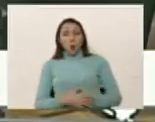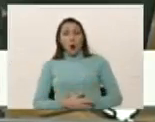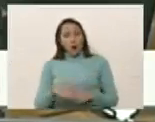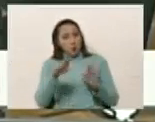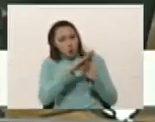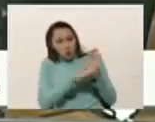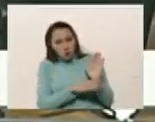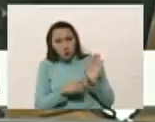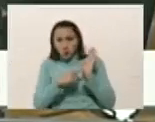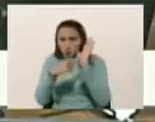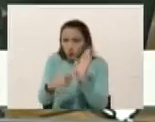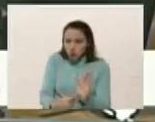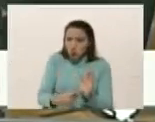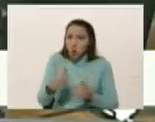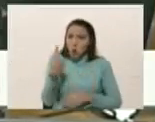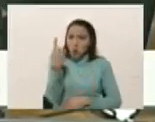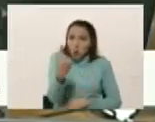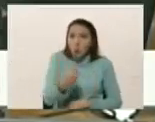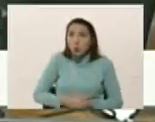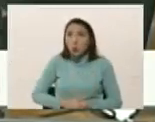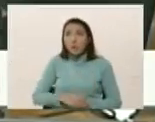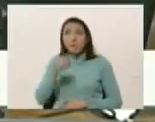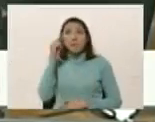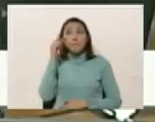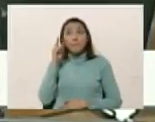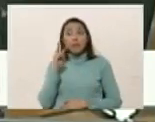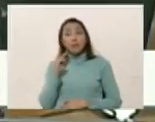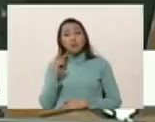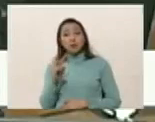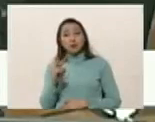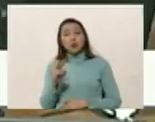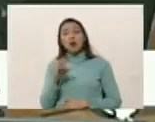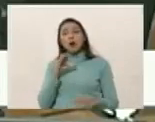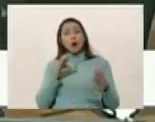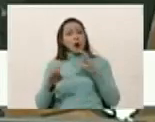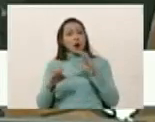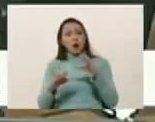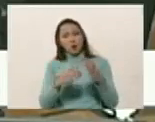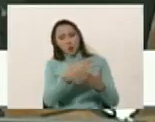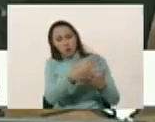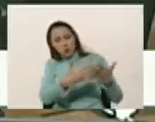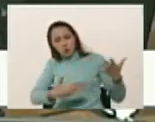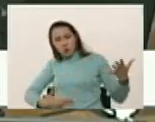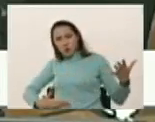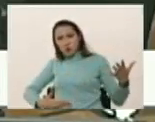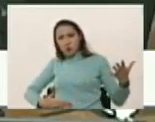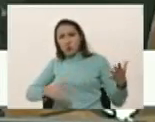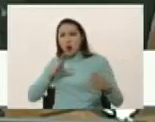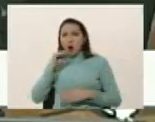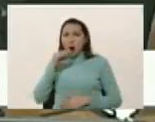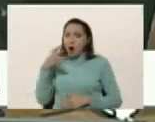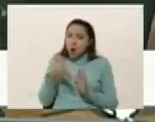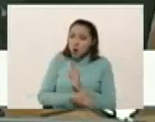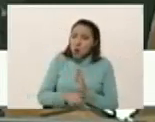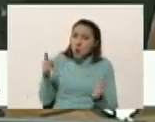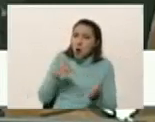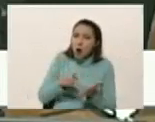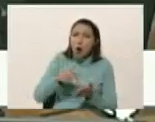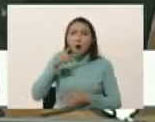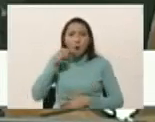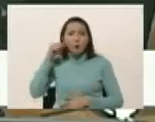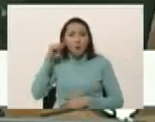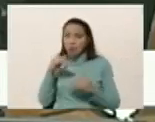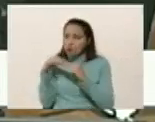generales 1 visibilizar en la comunicación escrita y oral la presencia por igual de hombres y mujeres